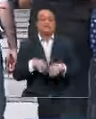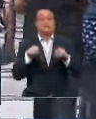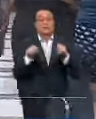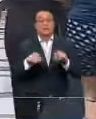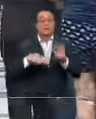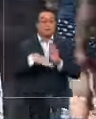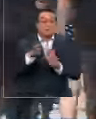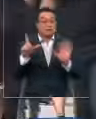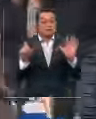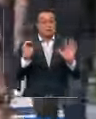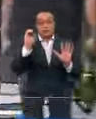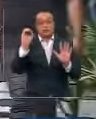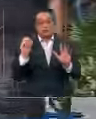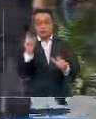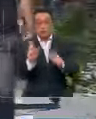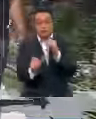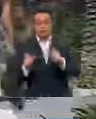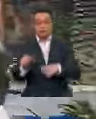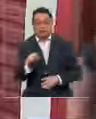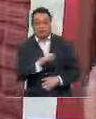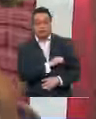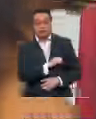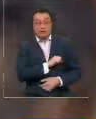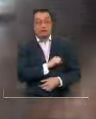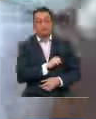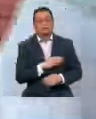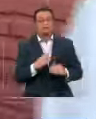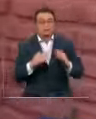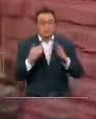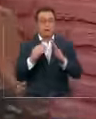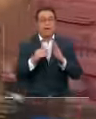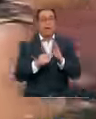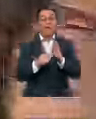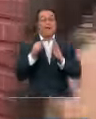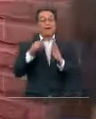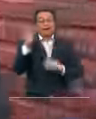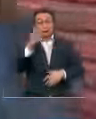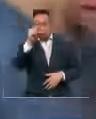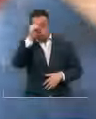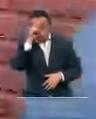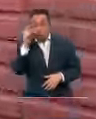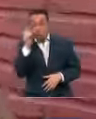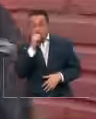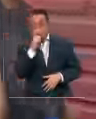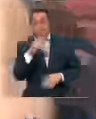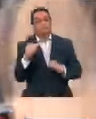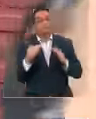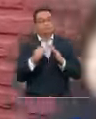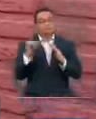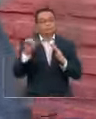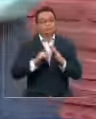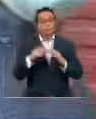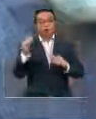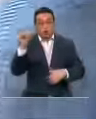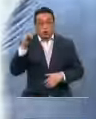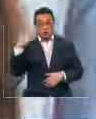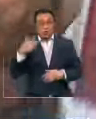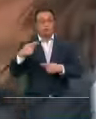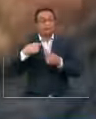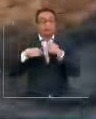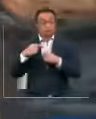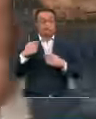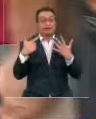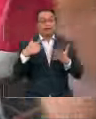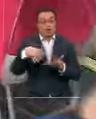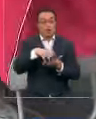del 70% de la población de la capital tendrá cuarentena sábado, domingo y festivos. Este jueves ya retrocedieron a transición otras